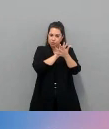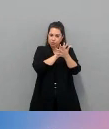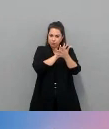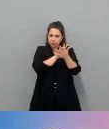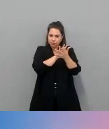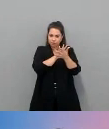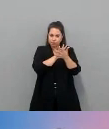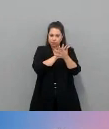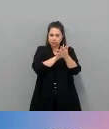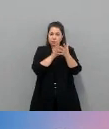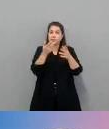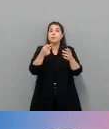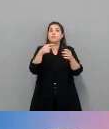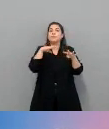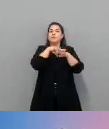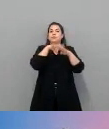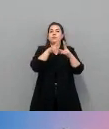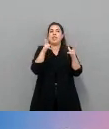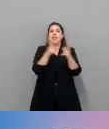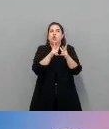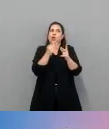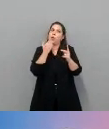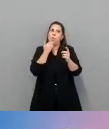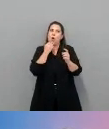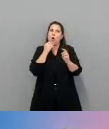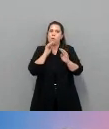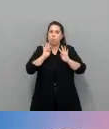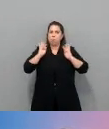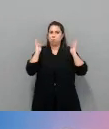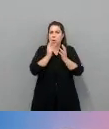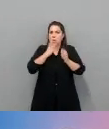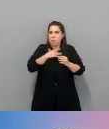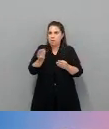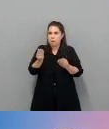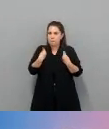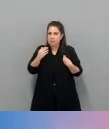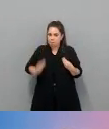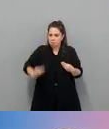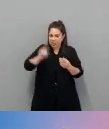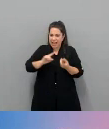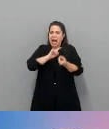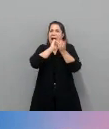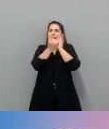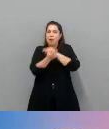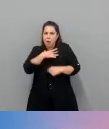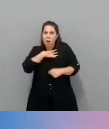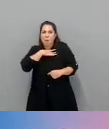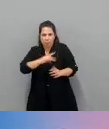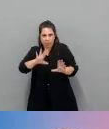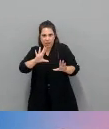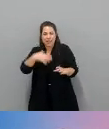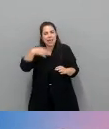de la que nos rodeamos, que puede variar a lo largo de nuestra vida, hay que darle también